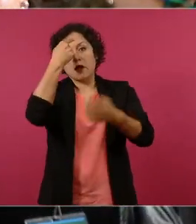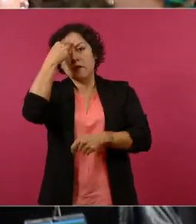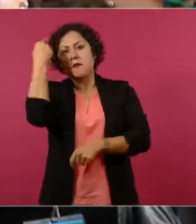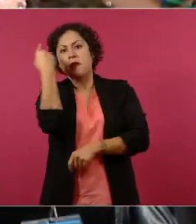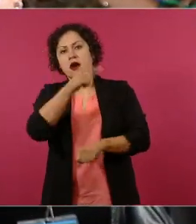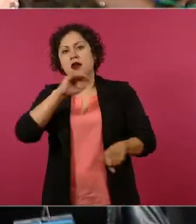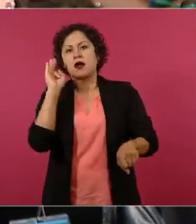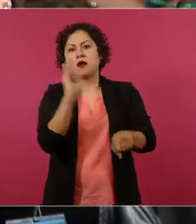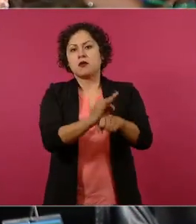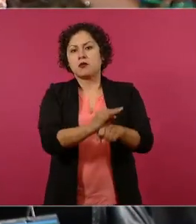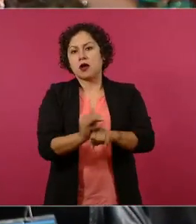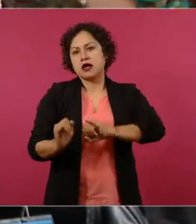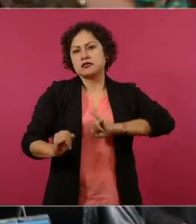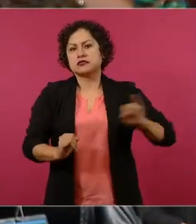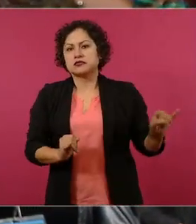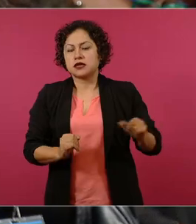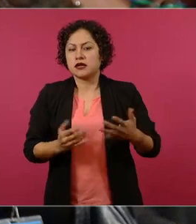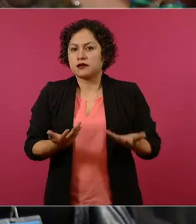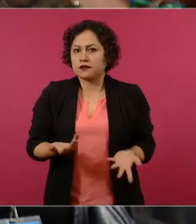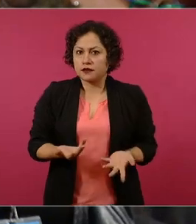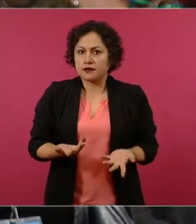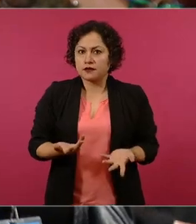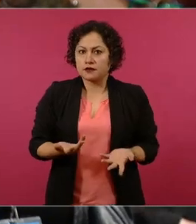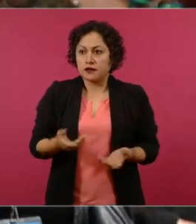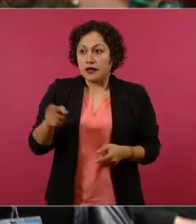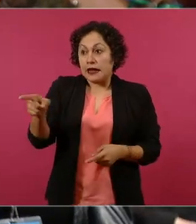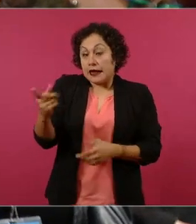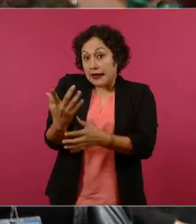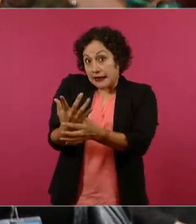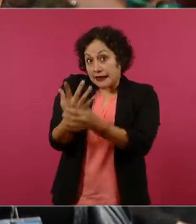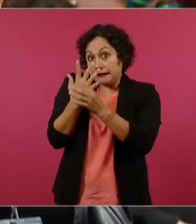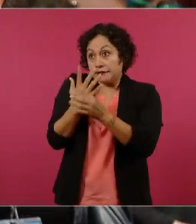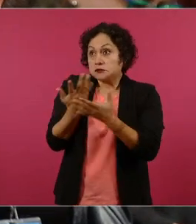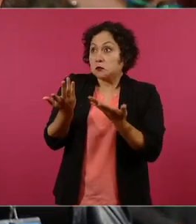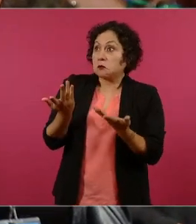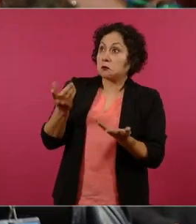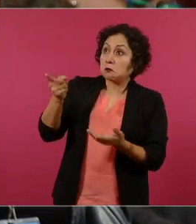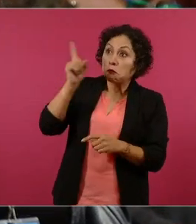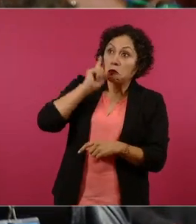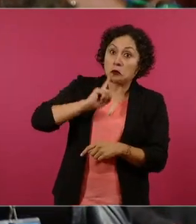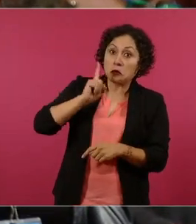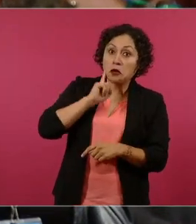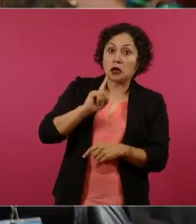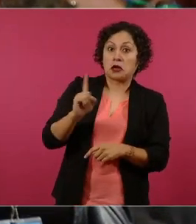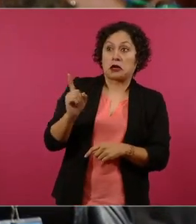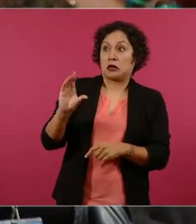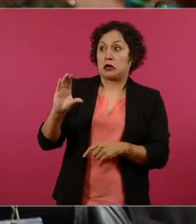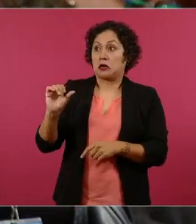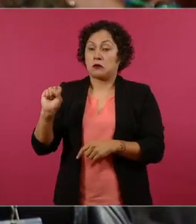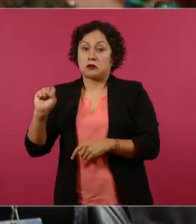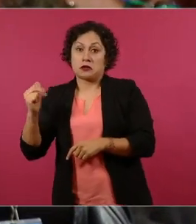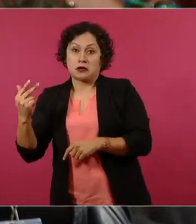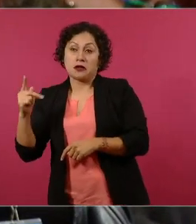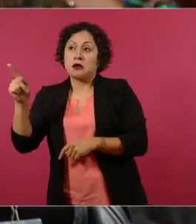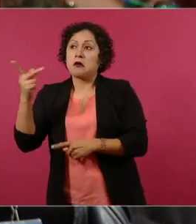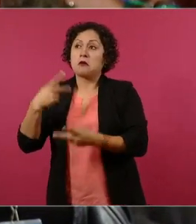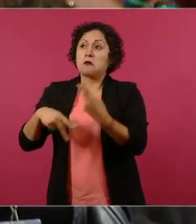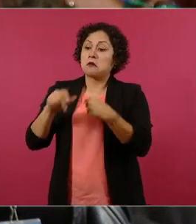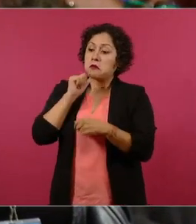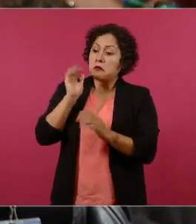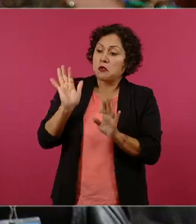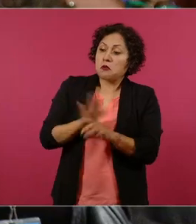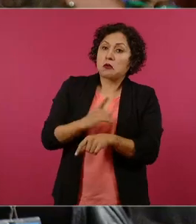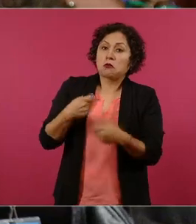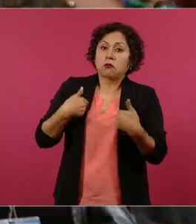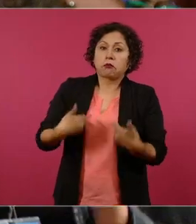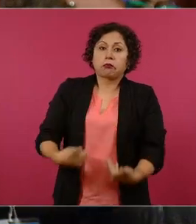a Claudia ya no se acercó con ellos dicen porque pues ya no tenemos nada Dice que dar ya no nos pueden pedir un